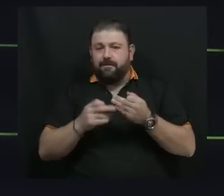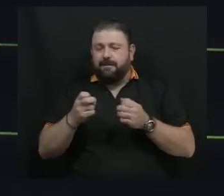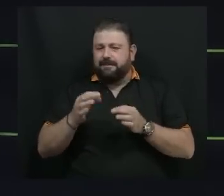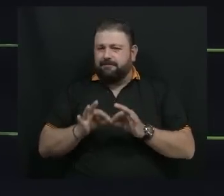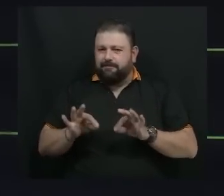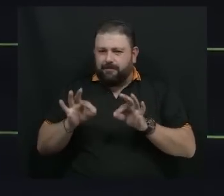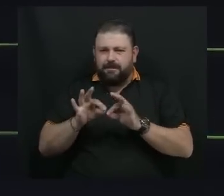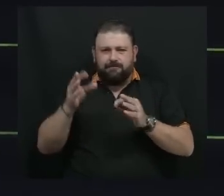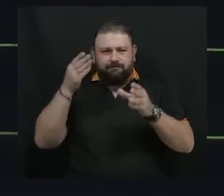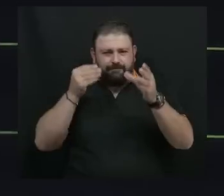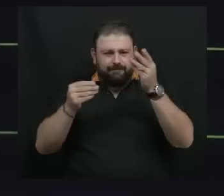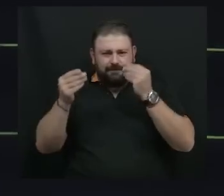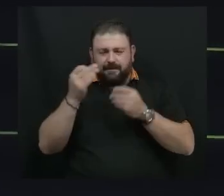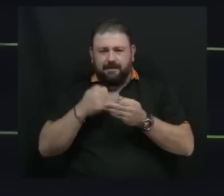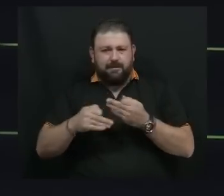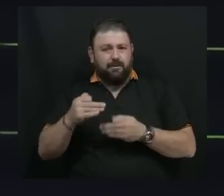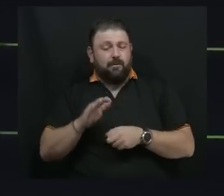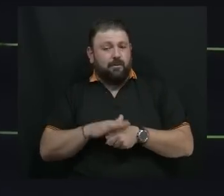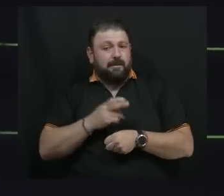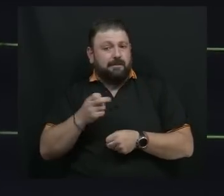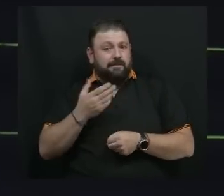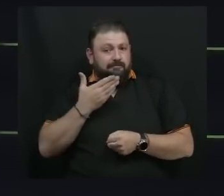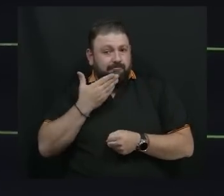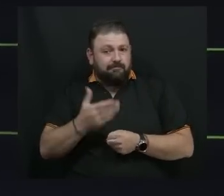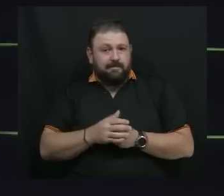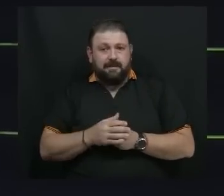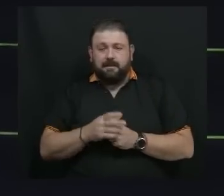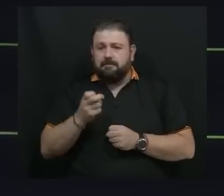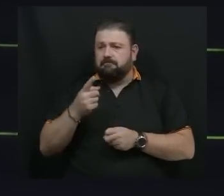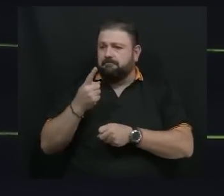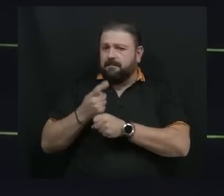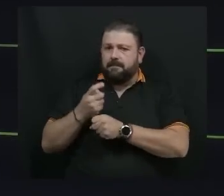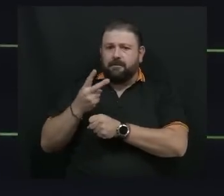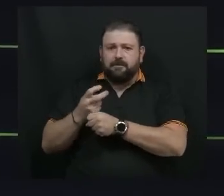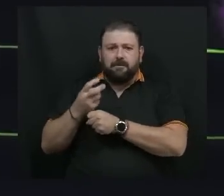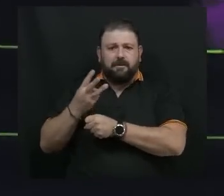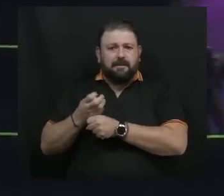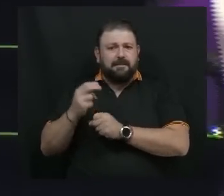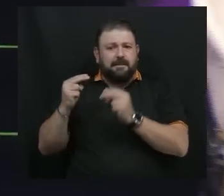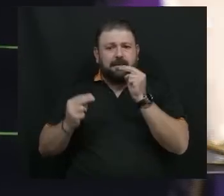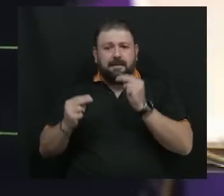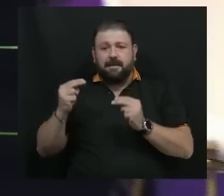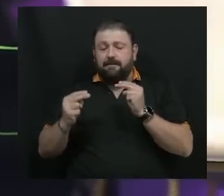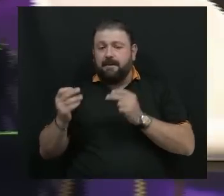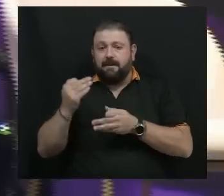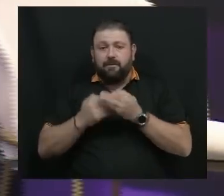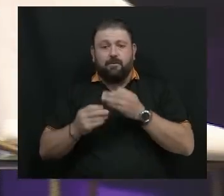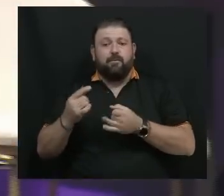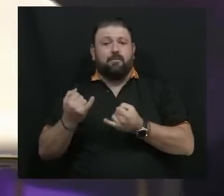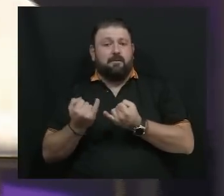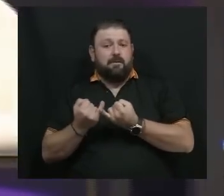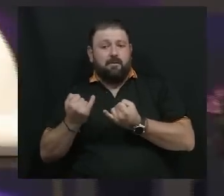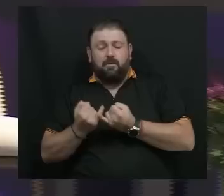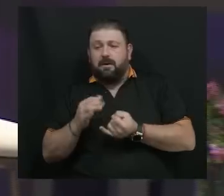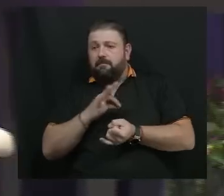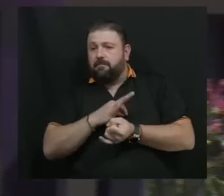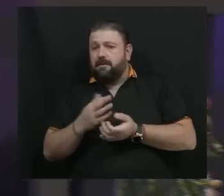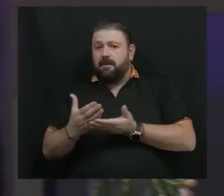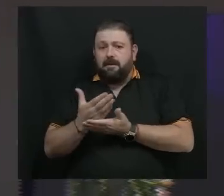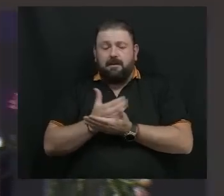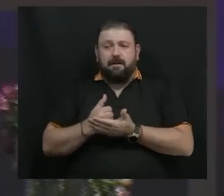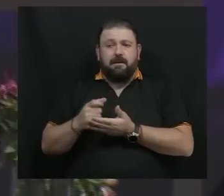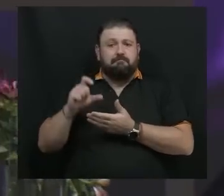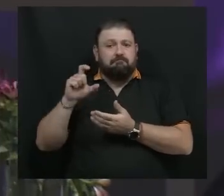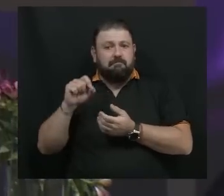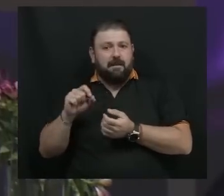lean. Vas a tener reembolso de primer nivel, de segundo nivel, de tercer nivel. Por el nivel, primer nivel te vas a ganar hasta el 20% de todo lo que